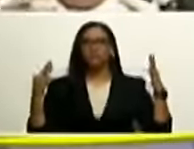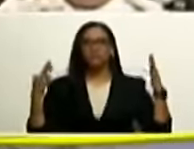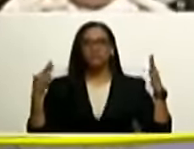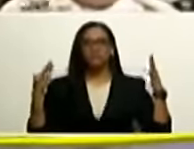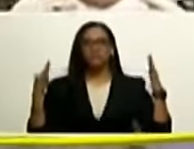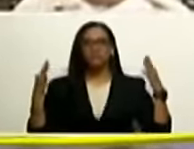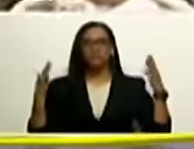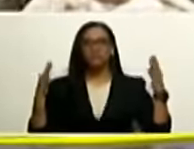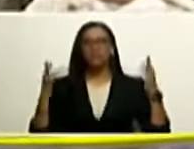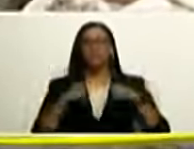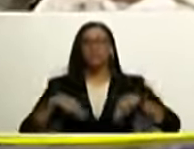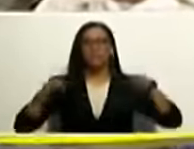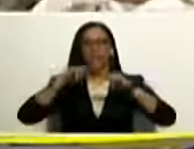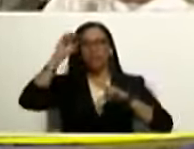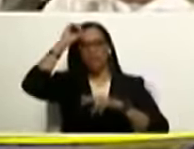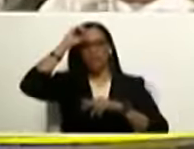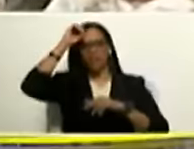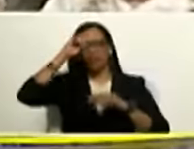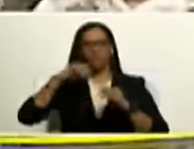Valga el comentario.